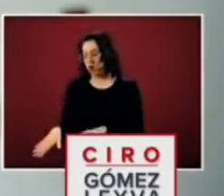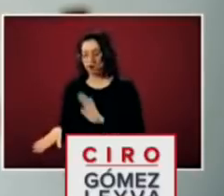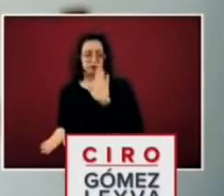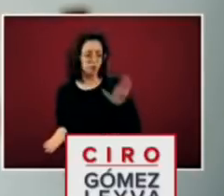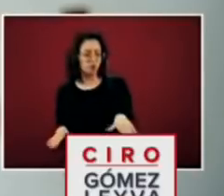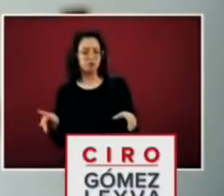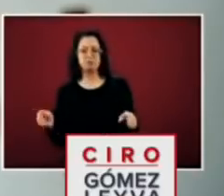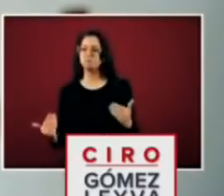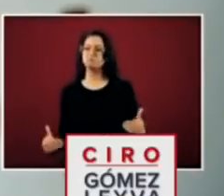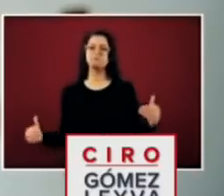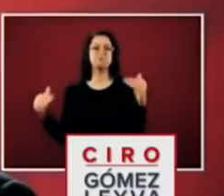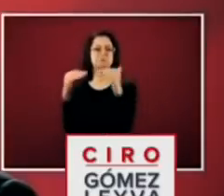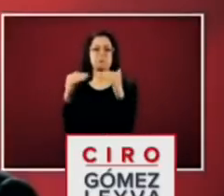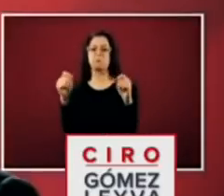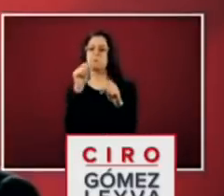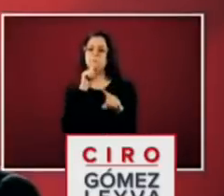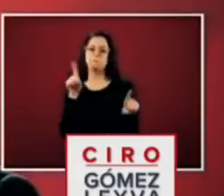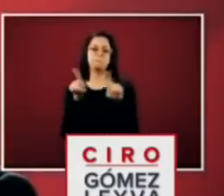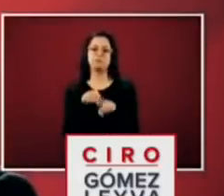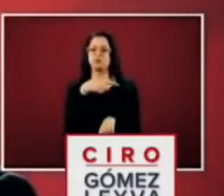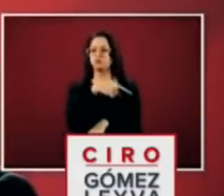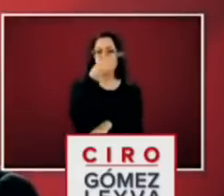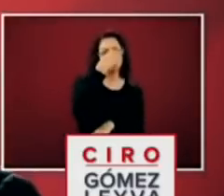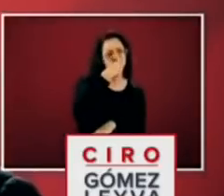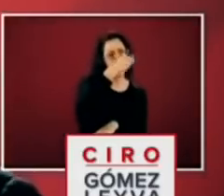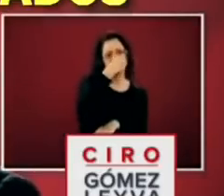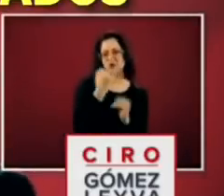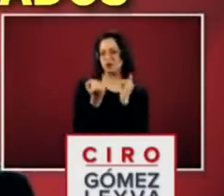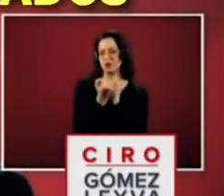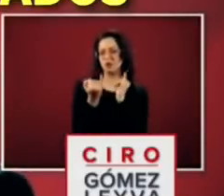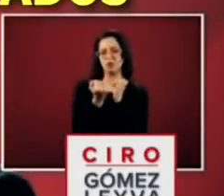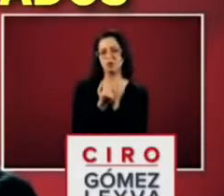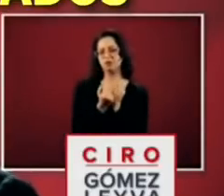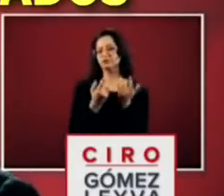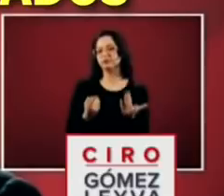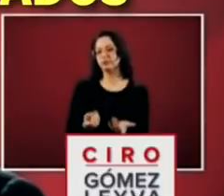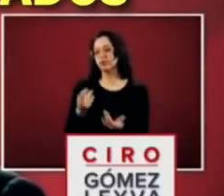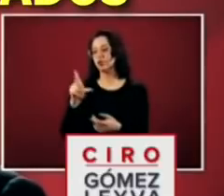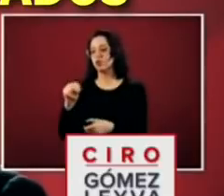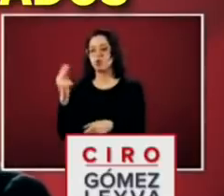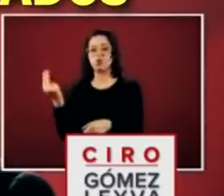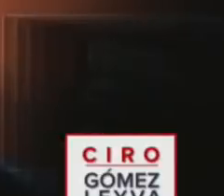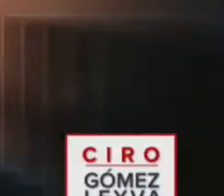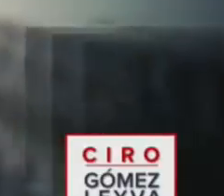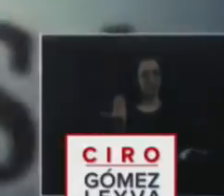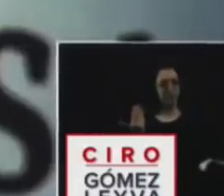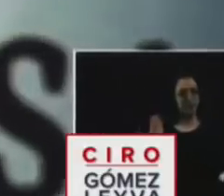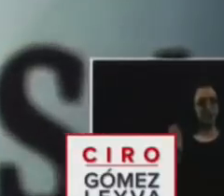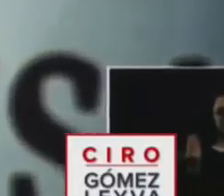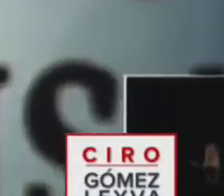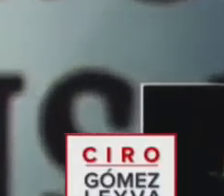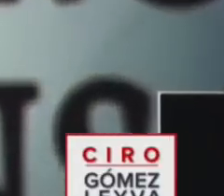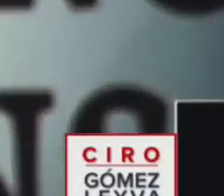semejantes o incluso menores a la influenza no se necesitan hospitales especializados